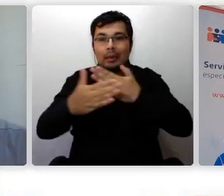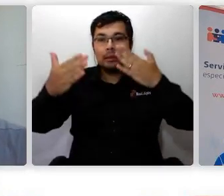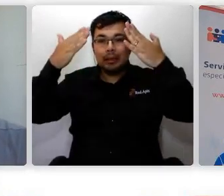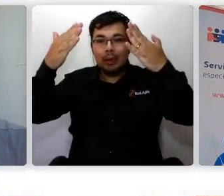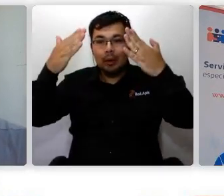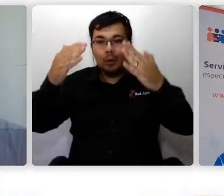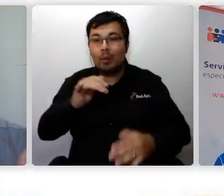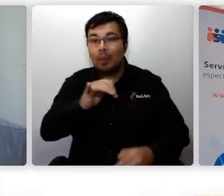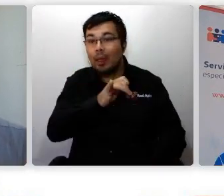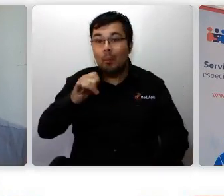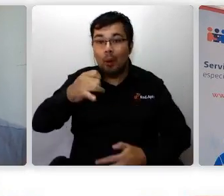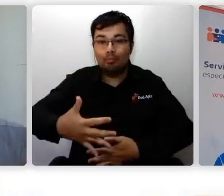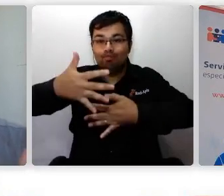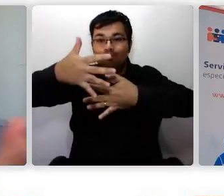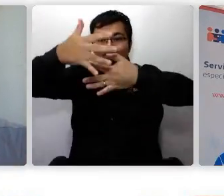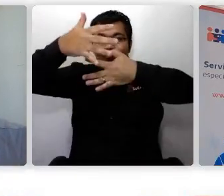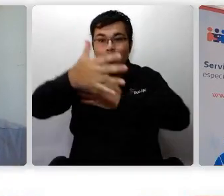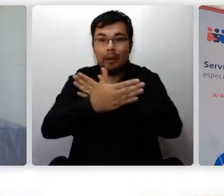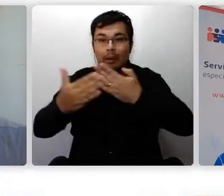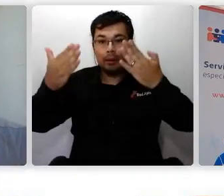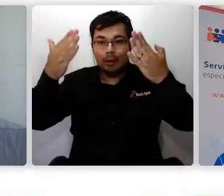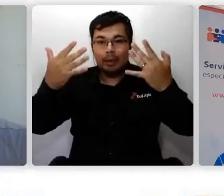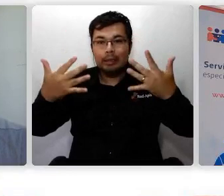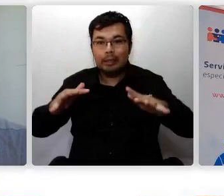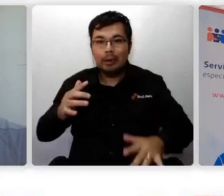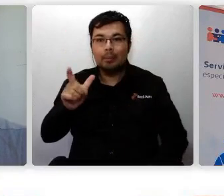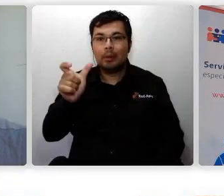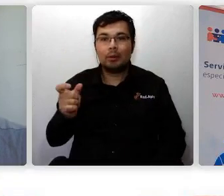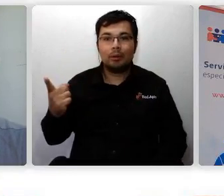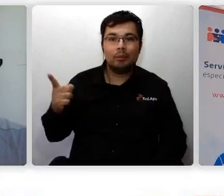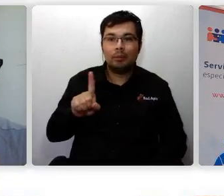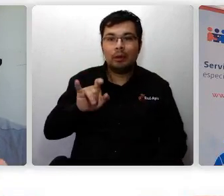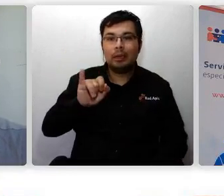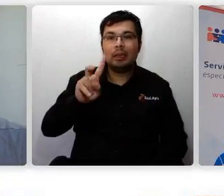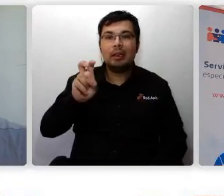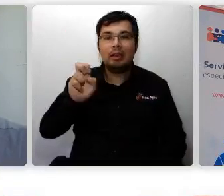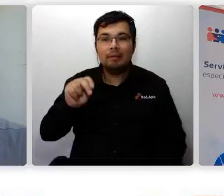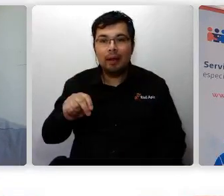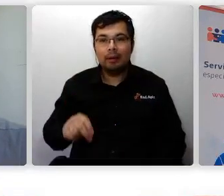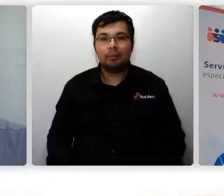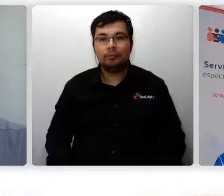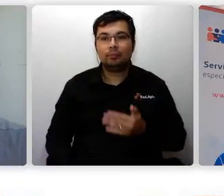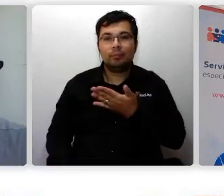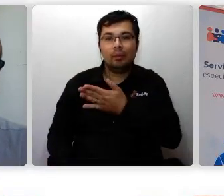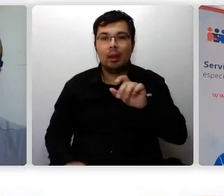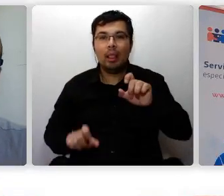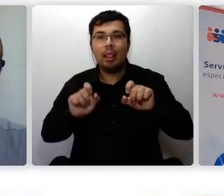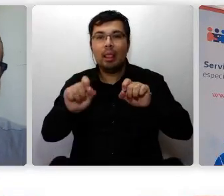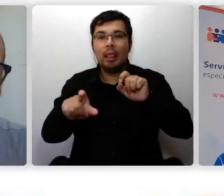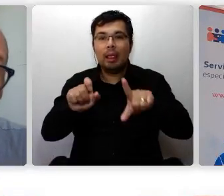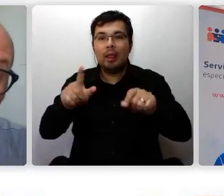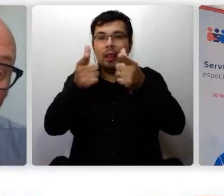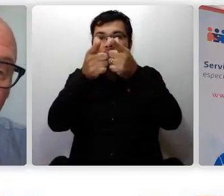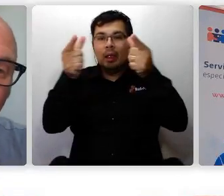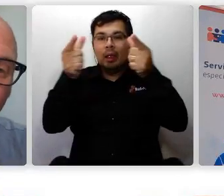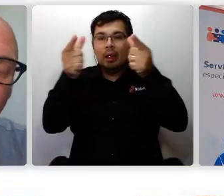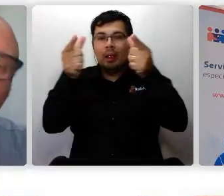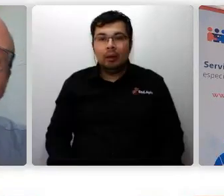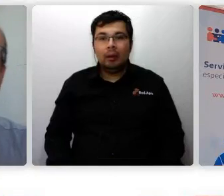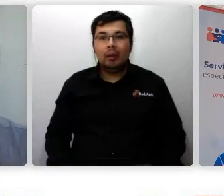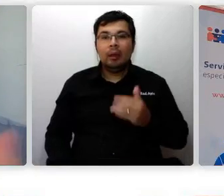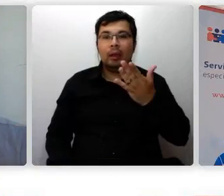a través del chat, pero ya está en pantalla. Y quiero saludar a don Iván del Río, ¿no? Defensor nacional, subrogante de la Defensoría